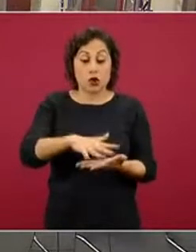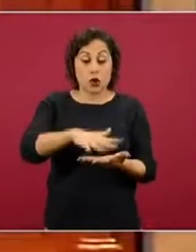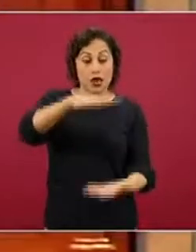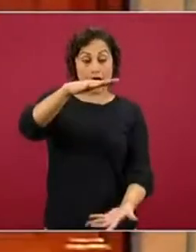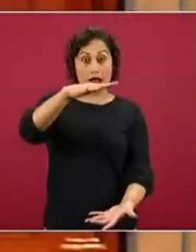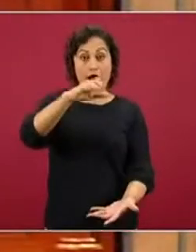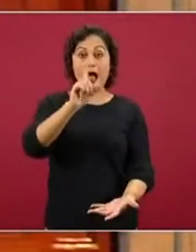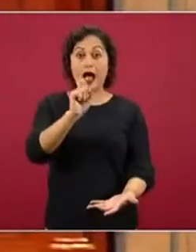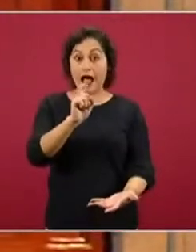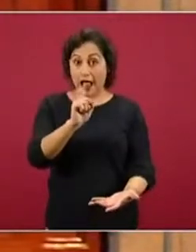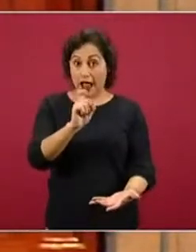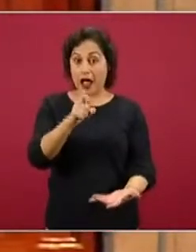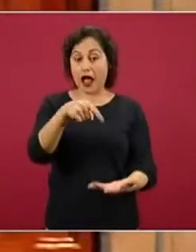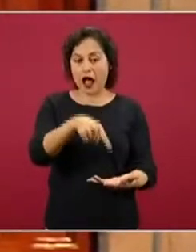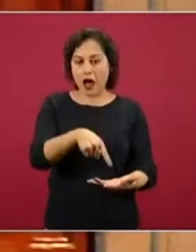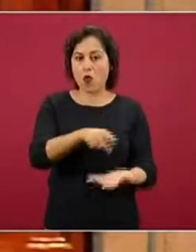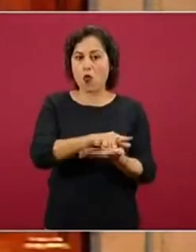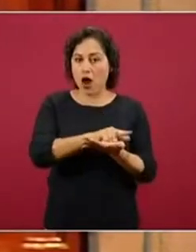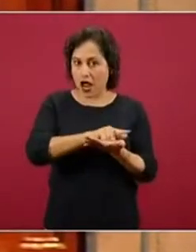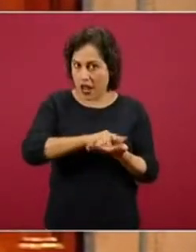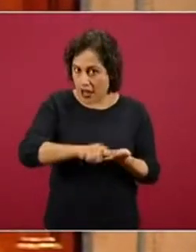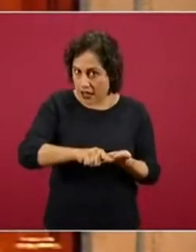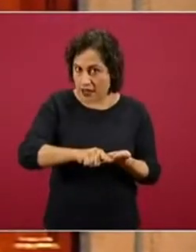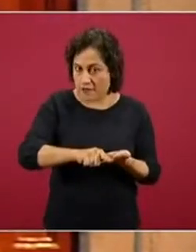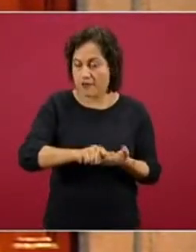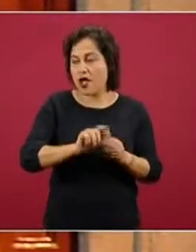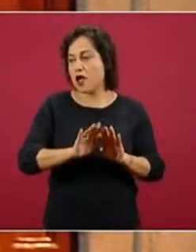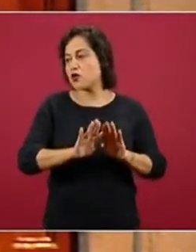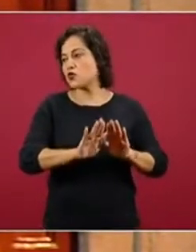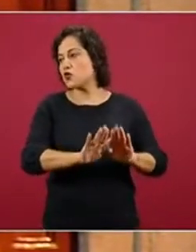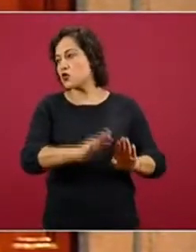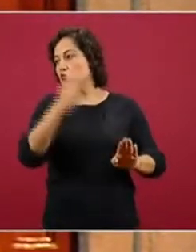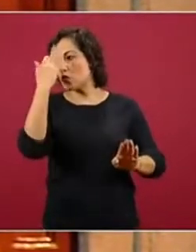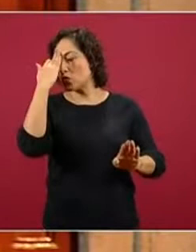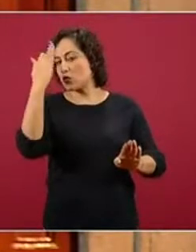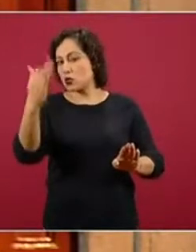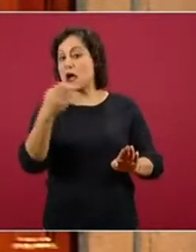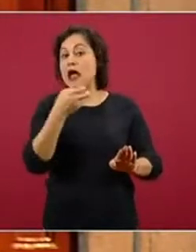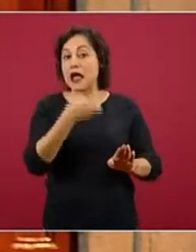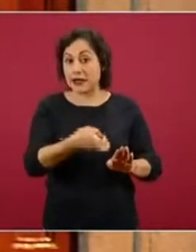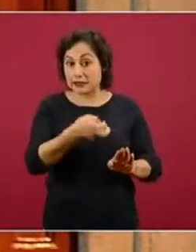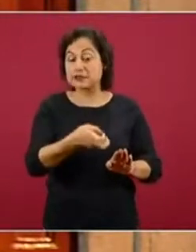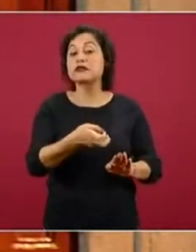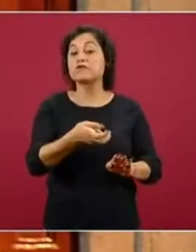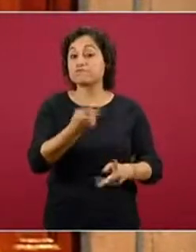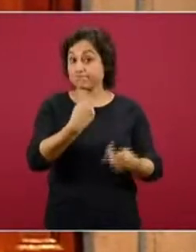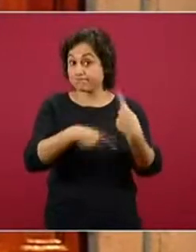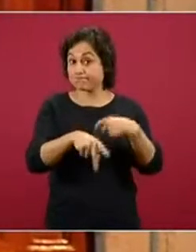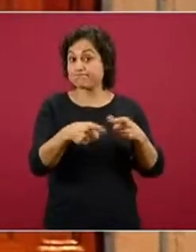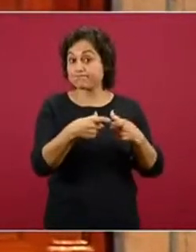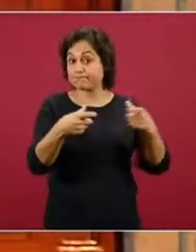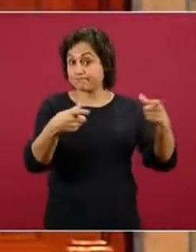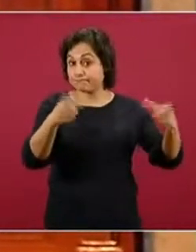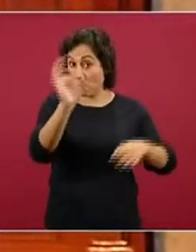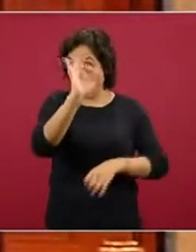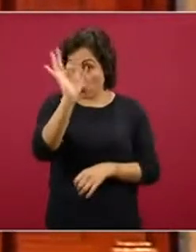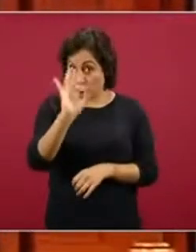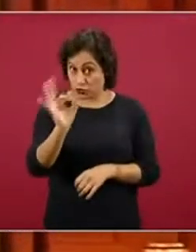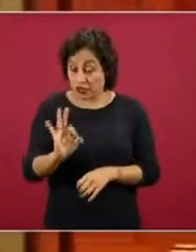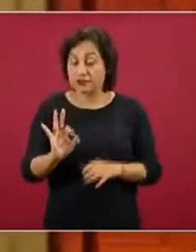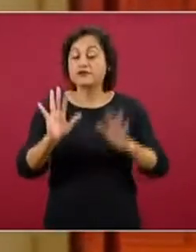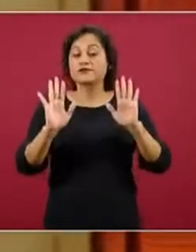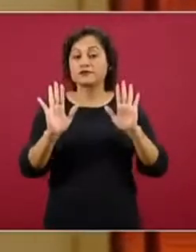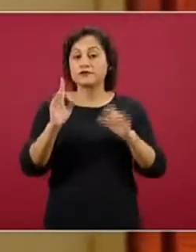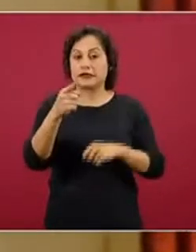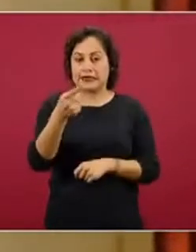de agua, con agua limpia y agua estancada, puede ser un criadero. Por eso es importante que yo lo sepa y